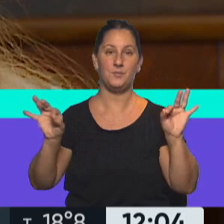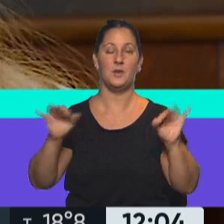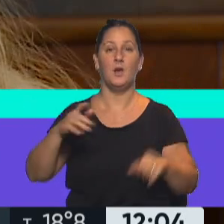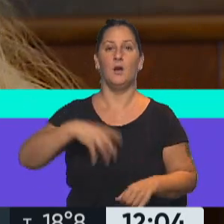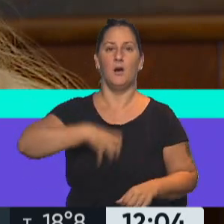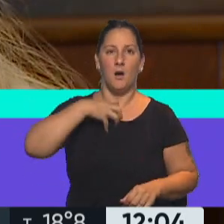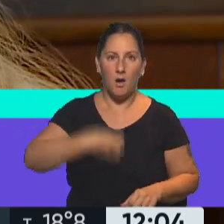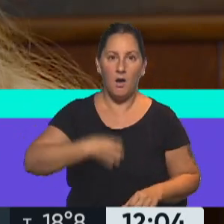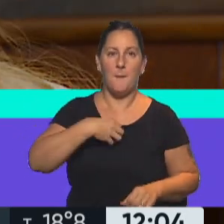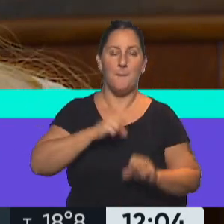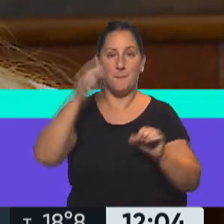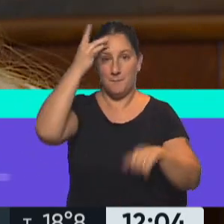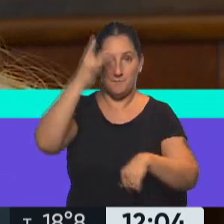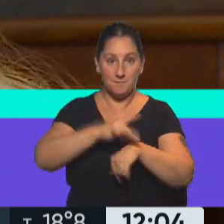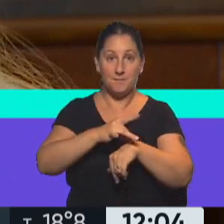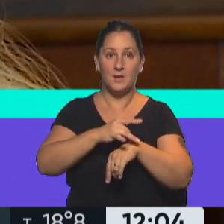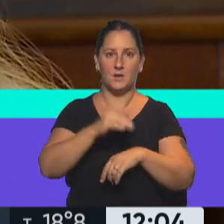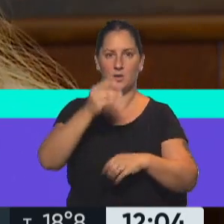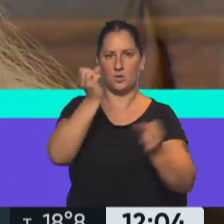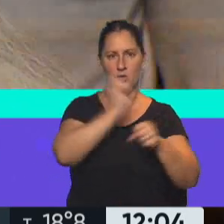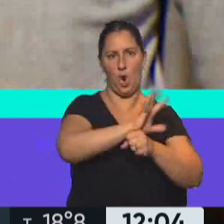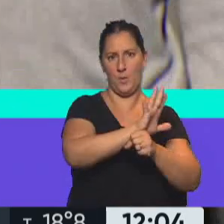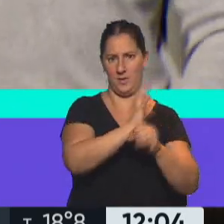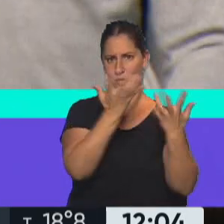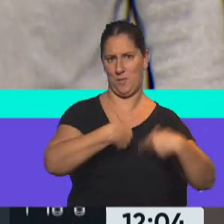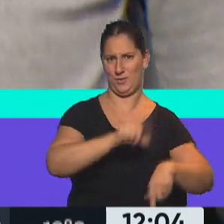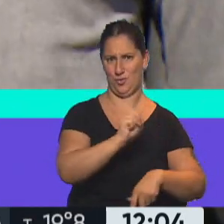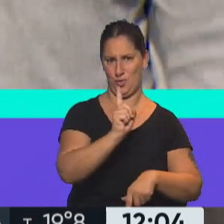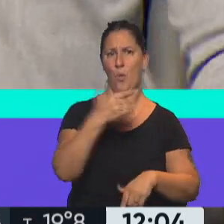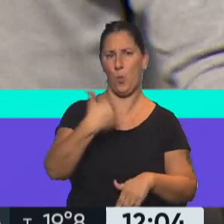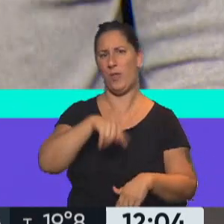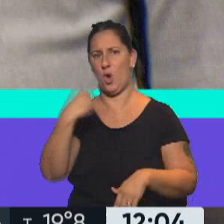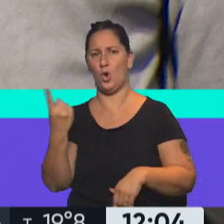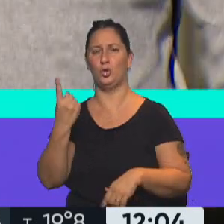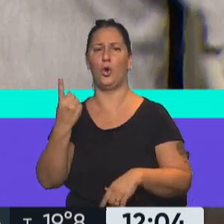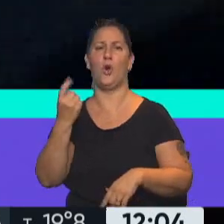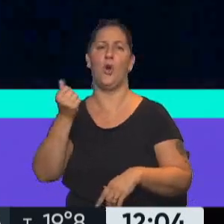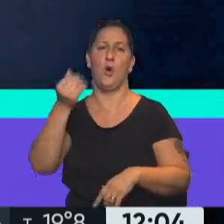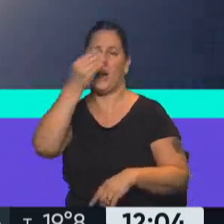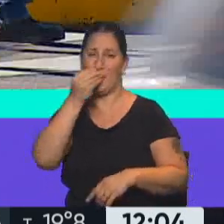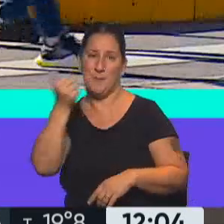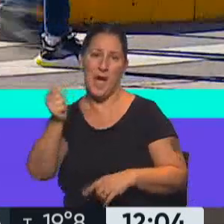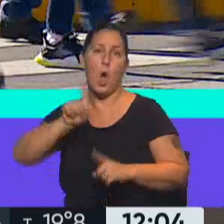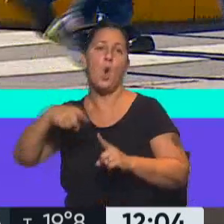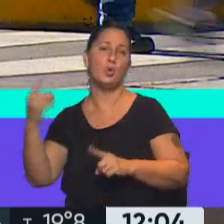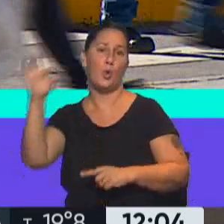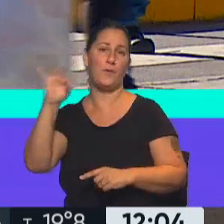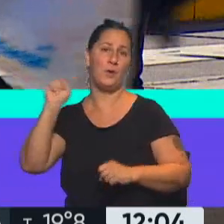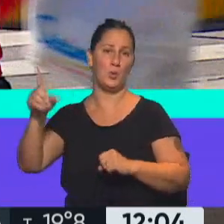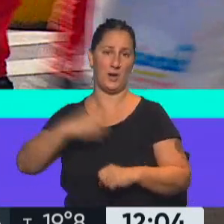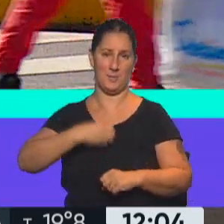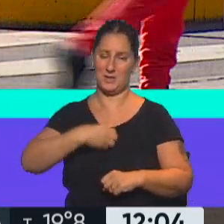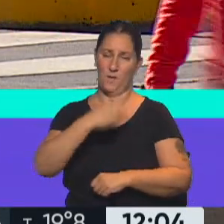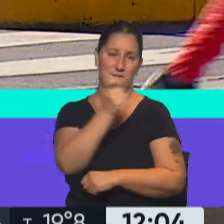respiratorio va a ser COVID. O sea, tenemos que pensar que pueden haber cuadros respiratorios que sean o influenza u otros virus respiratorios. Hay que